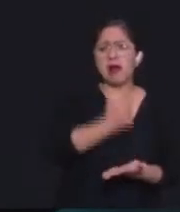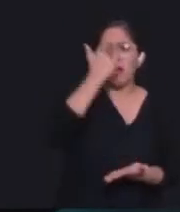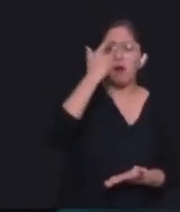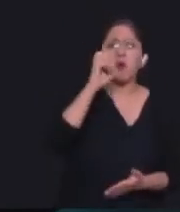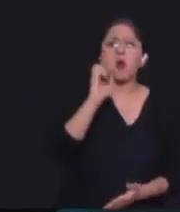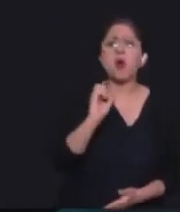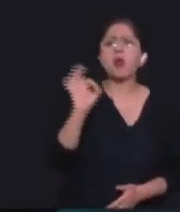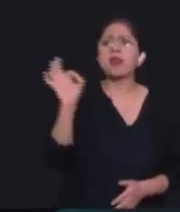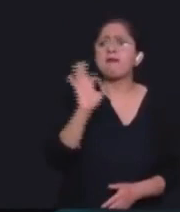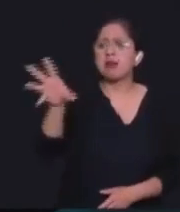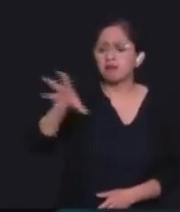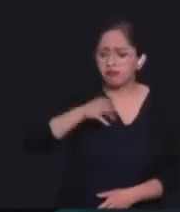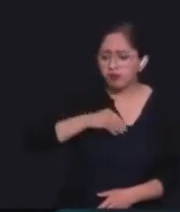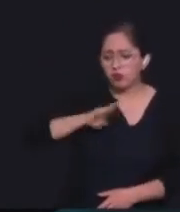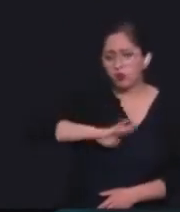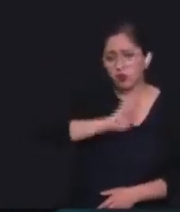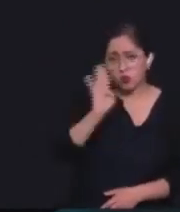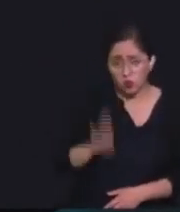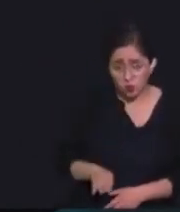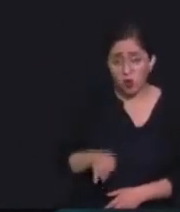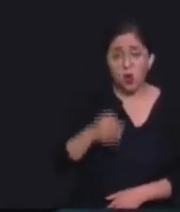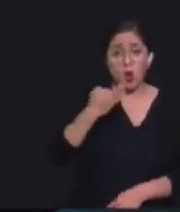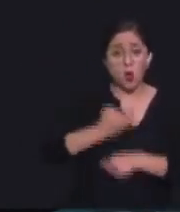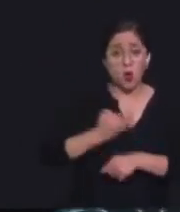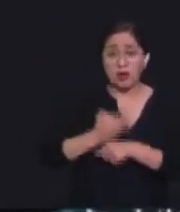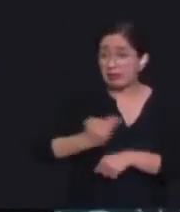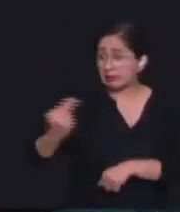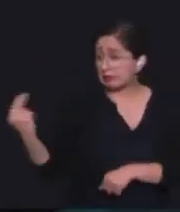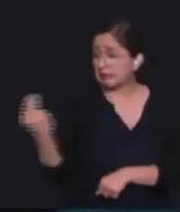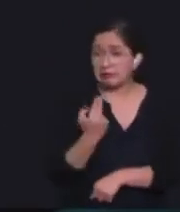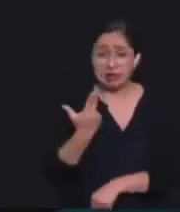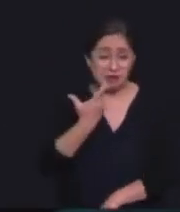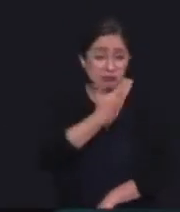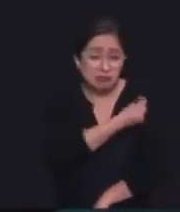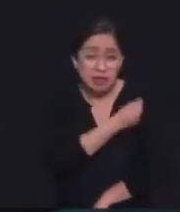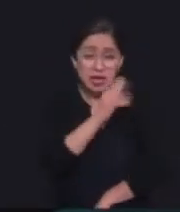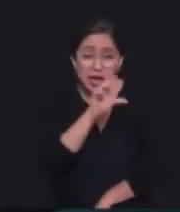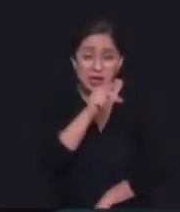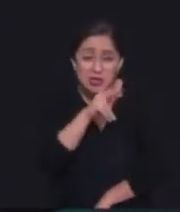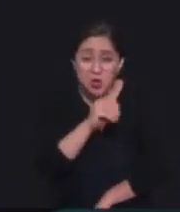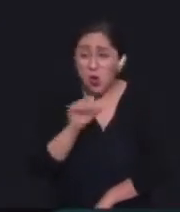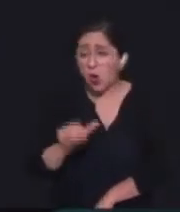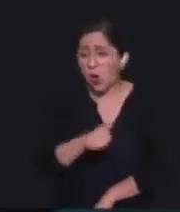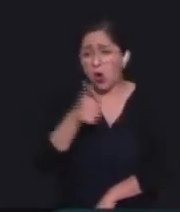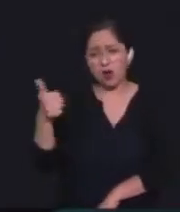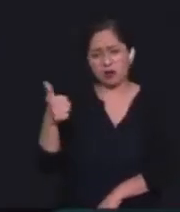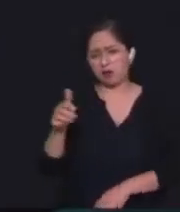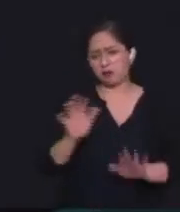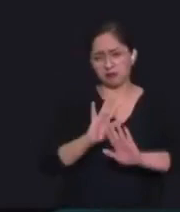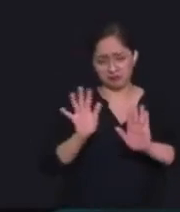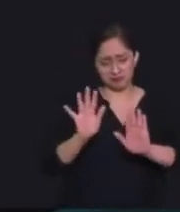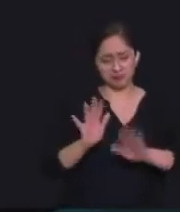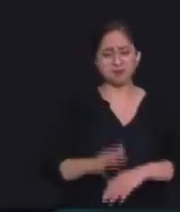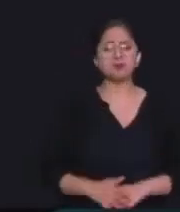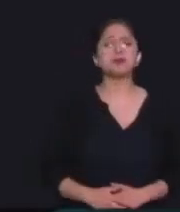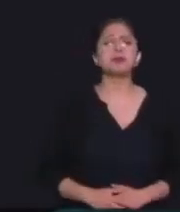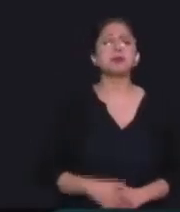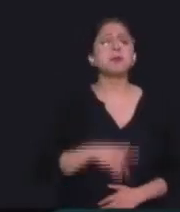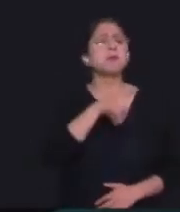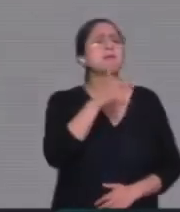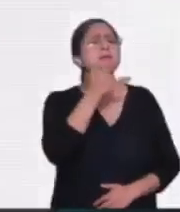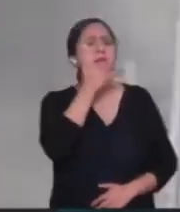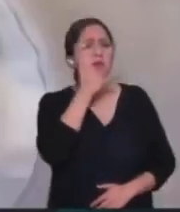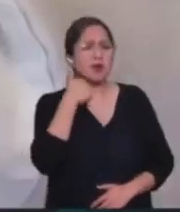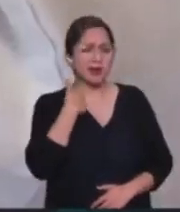Es innecesario ponerse otra de CanSino o cualquier otra vacuna. Doctor, yo tenía otra pregunta y ahorita se la voy a hacer, pero hay